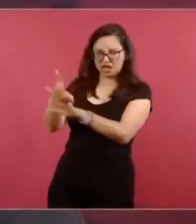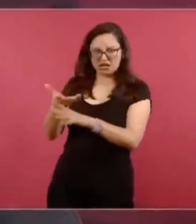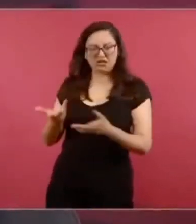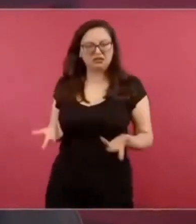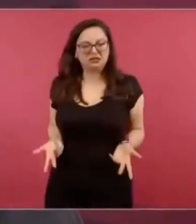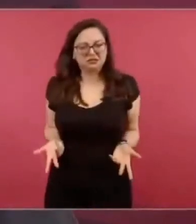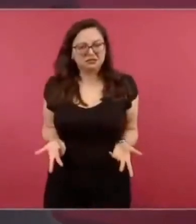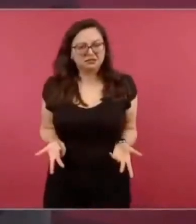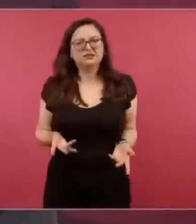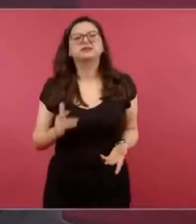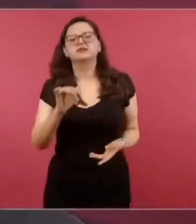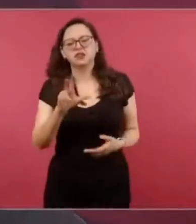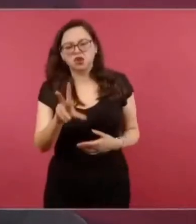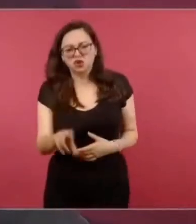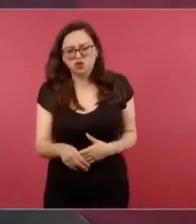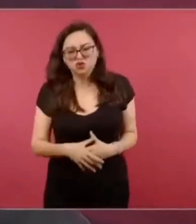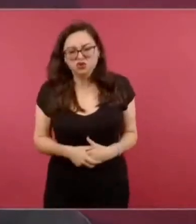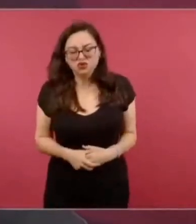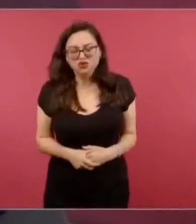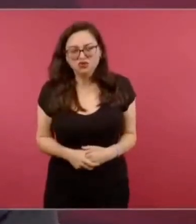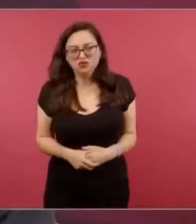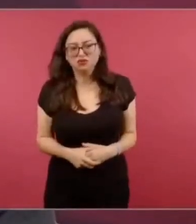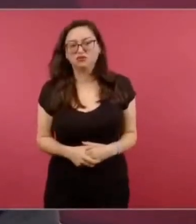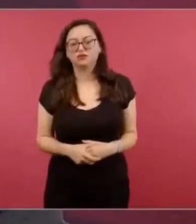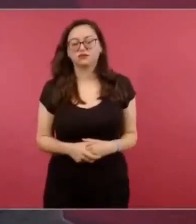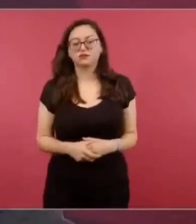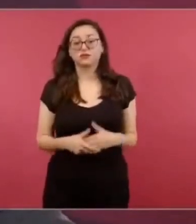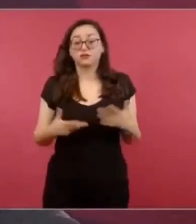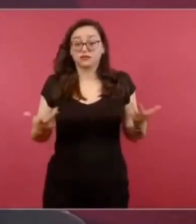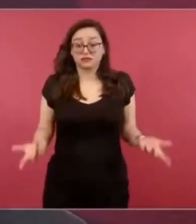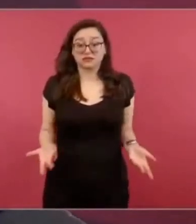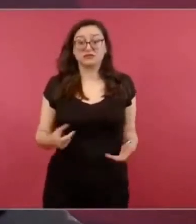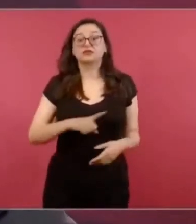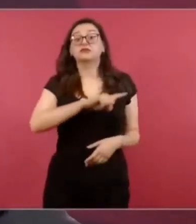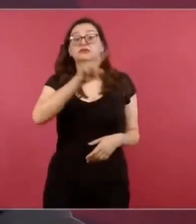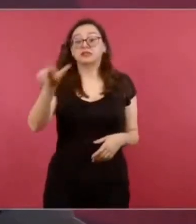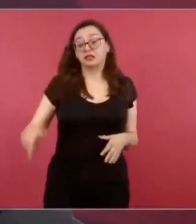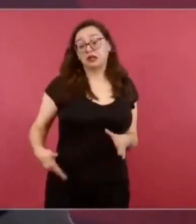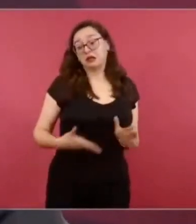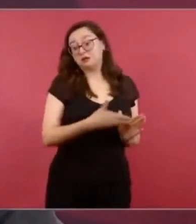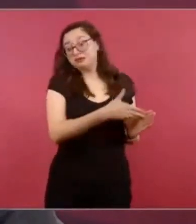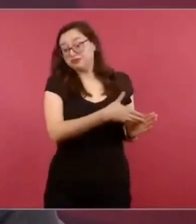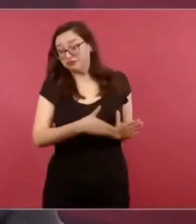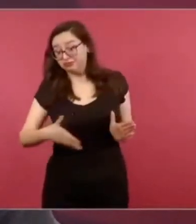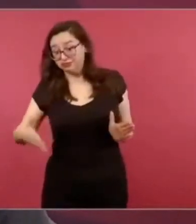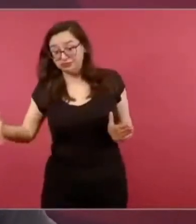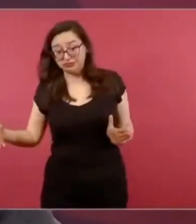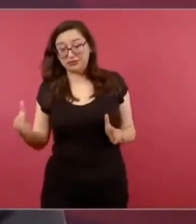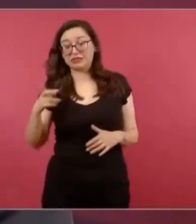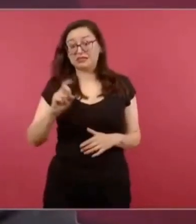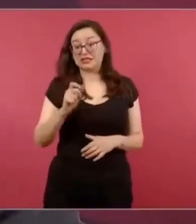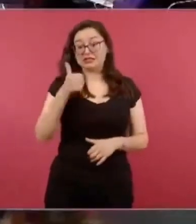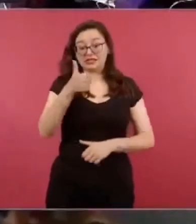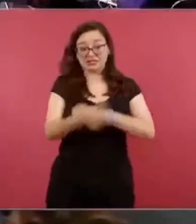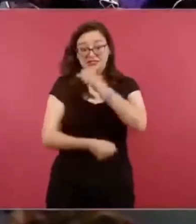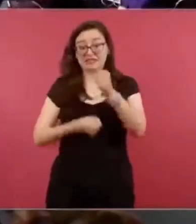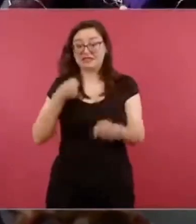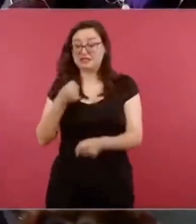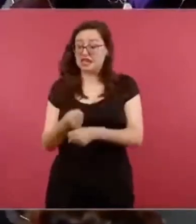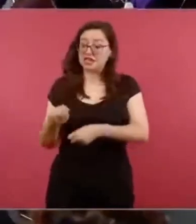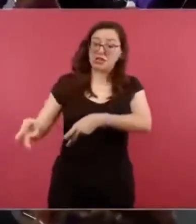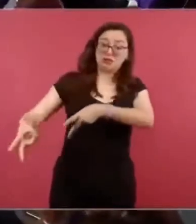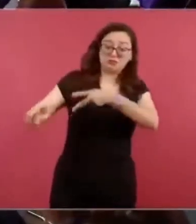los que participaron y aprobaron el saqueo más grande de la historia de México durante el